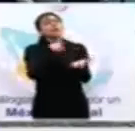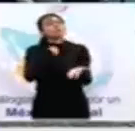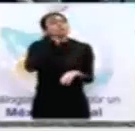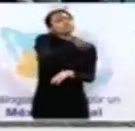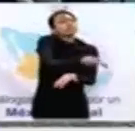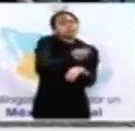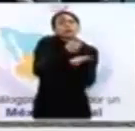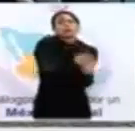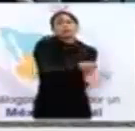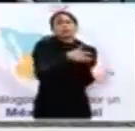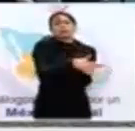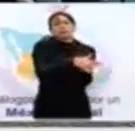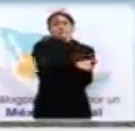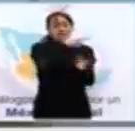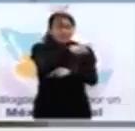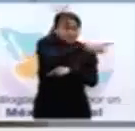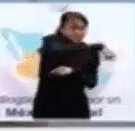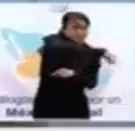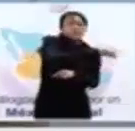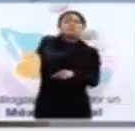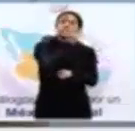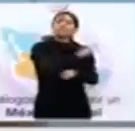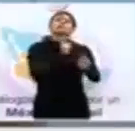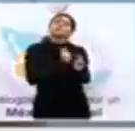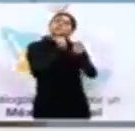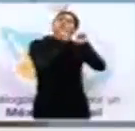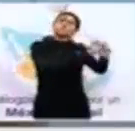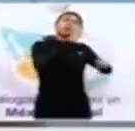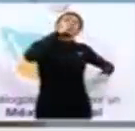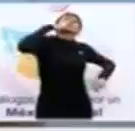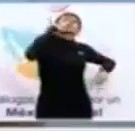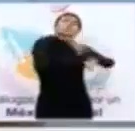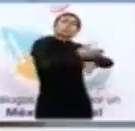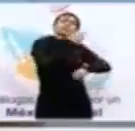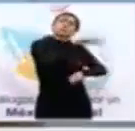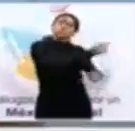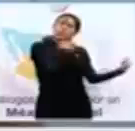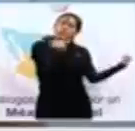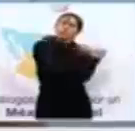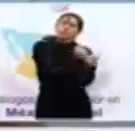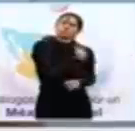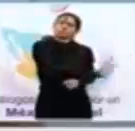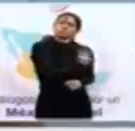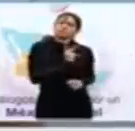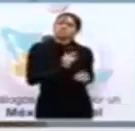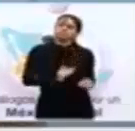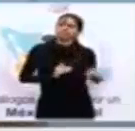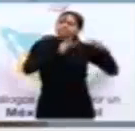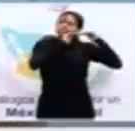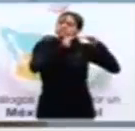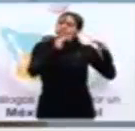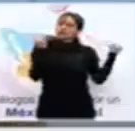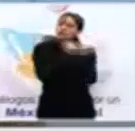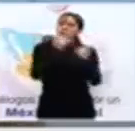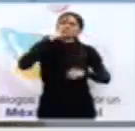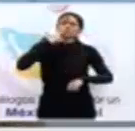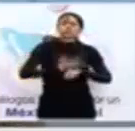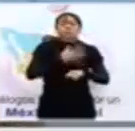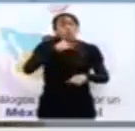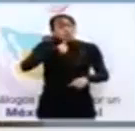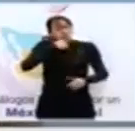hacer responsable también a la sociedad y no solamente al gobierno, y de esa manera estaríamos haciendo también un tercer cambio que es importante,